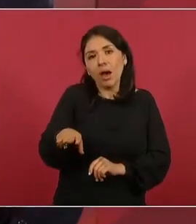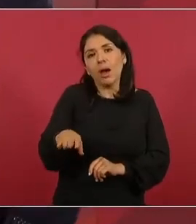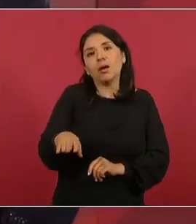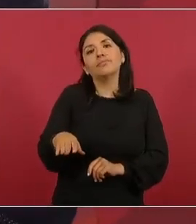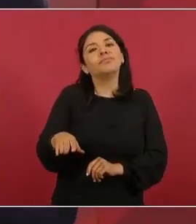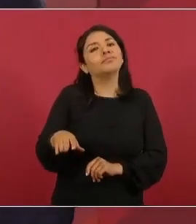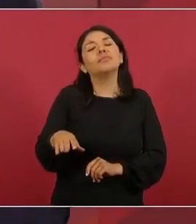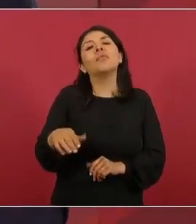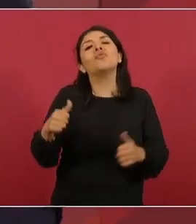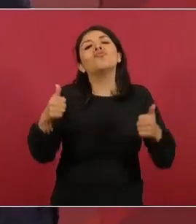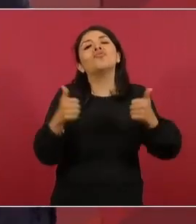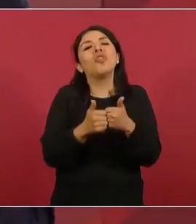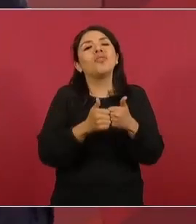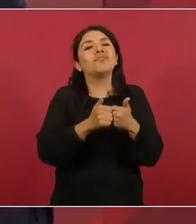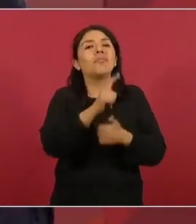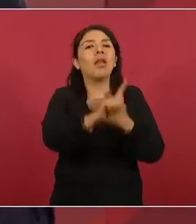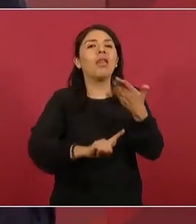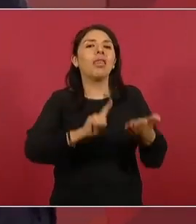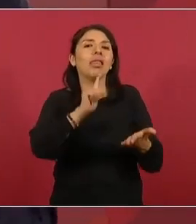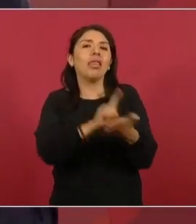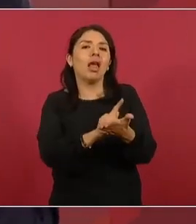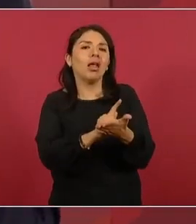al margen de la ley.